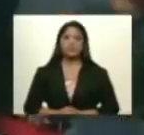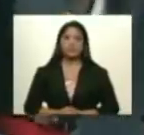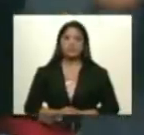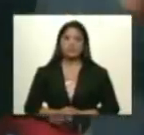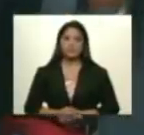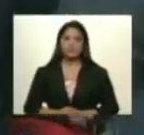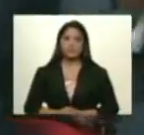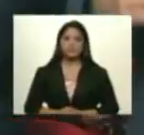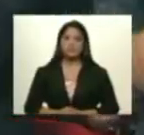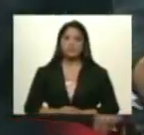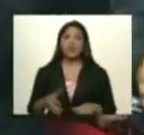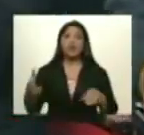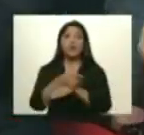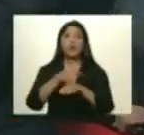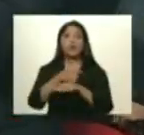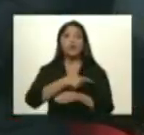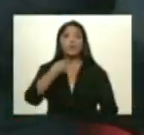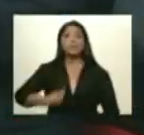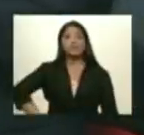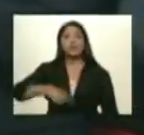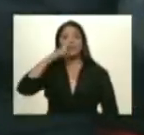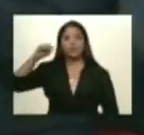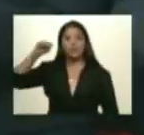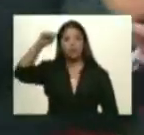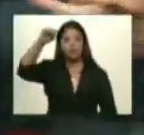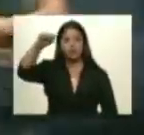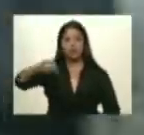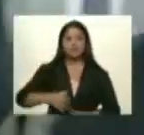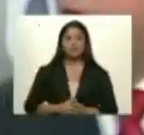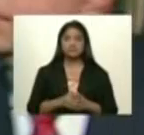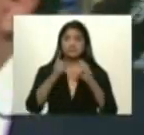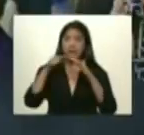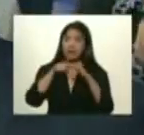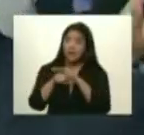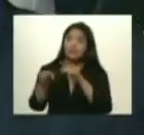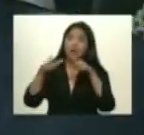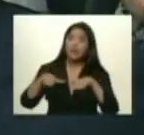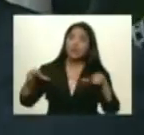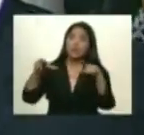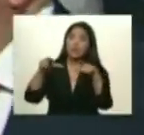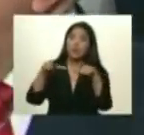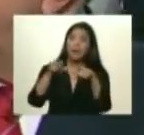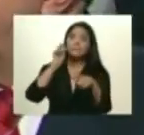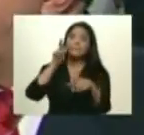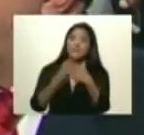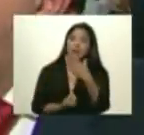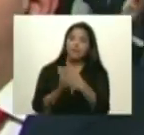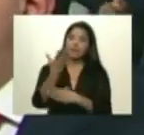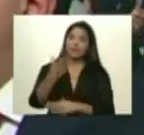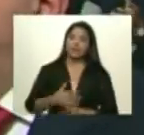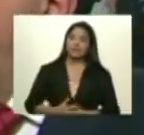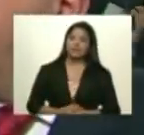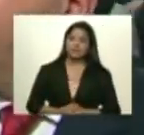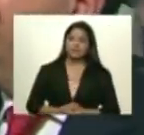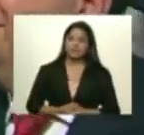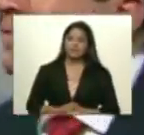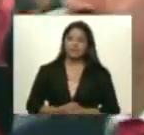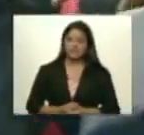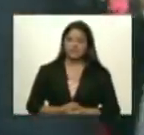...de Venezuela, Nicolás Maduro Moros, al Salón Ayacucho del Palacio de Miraflores, donde